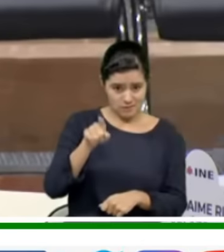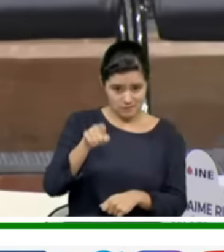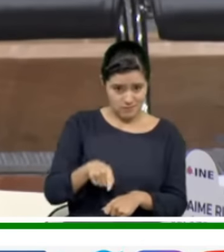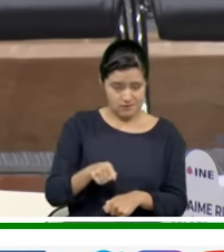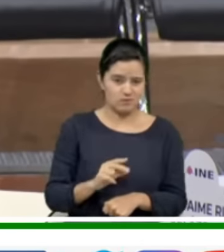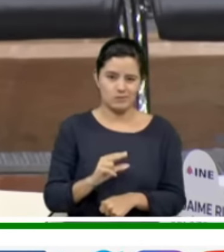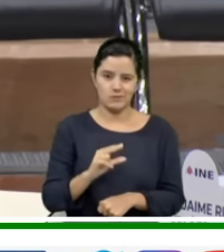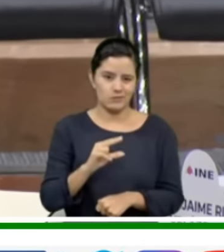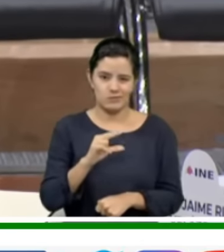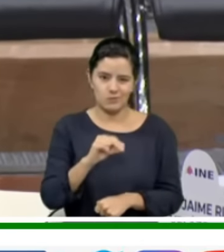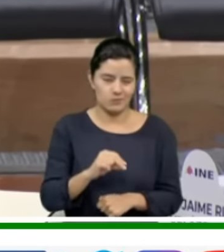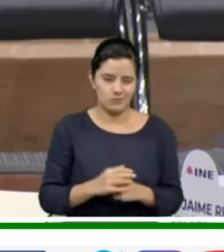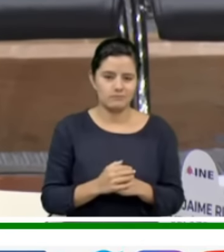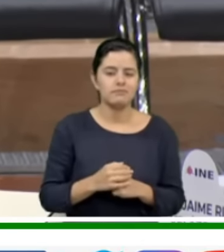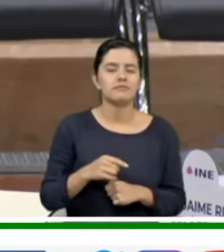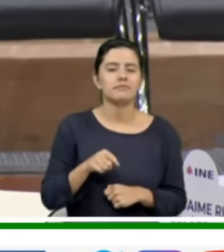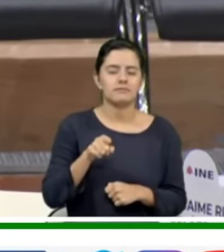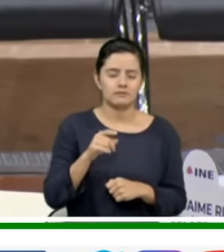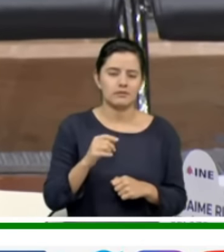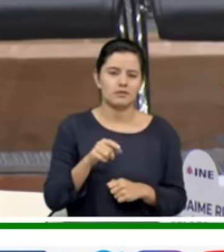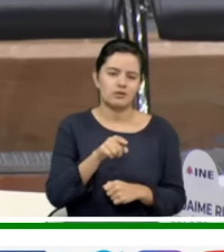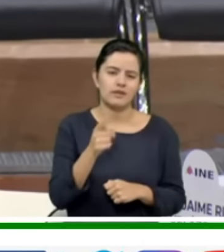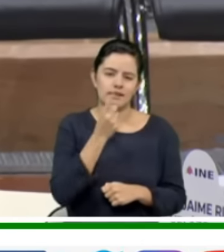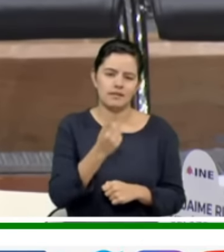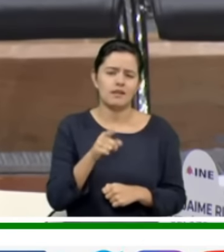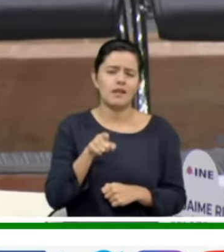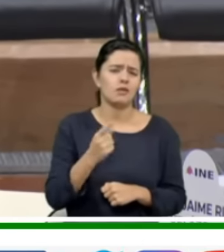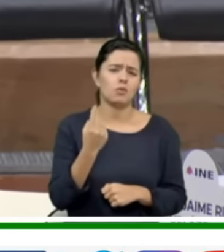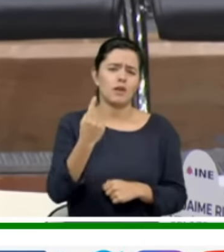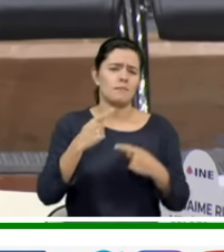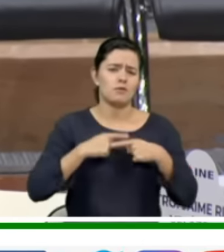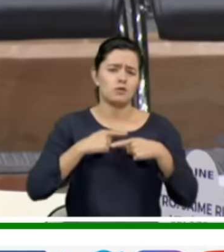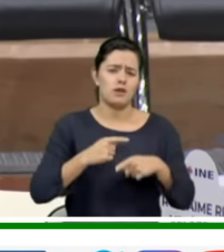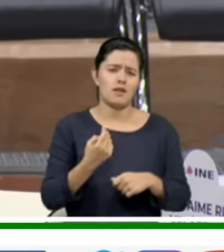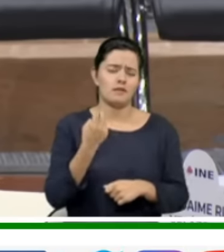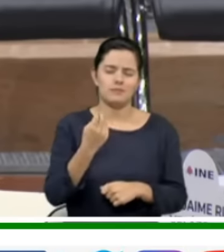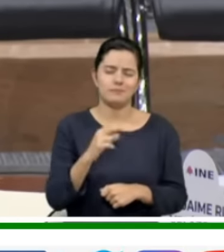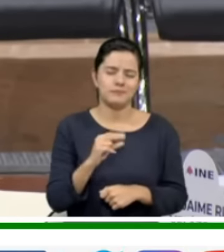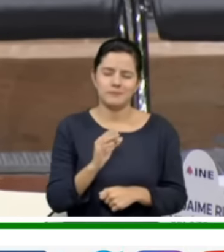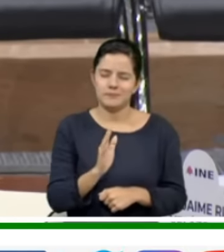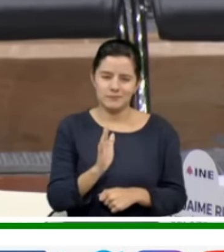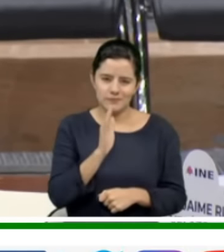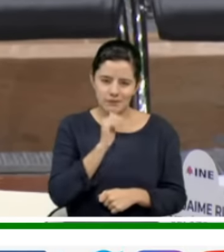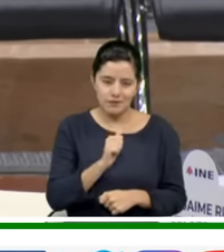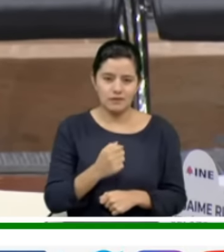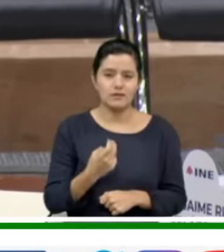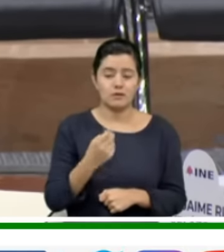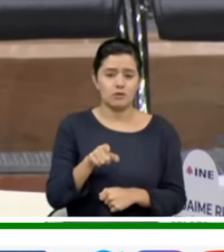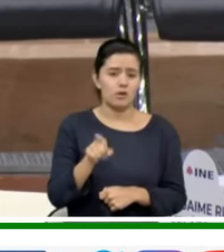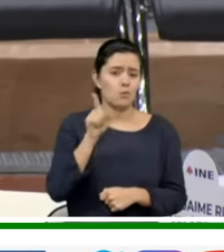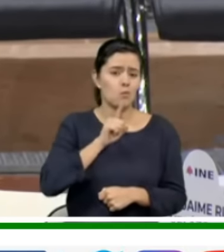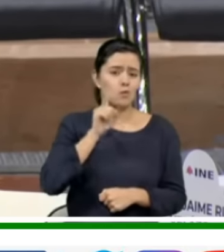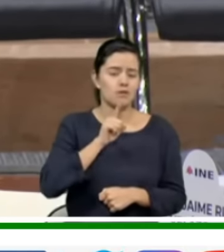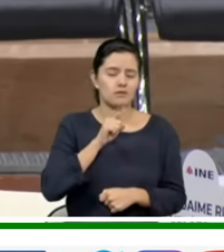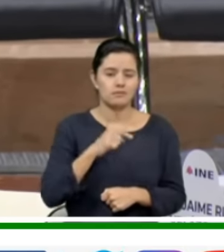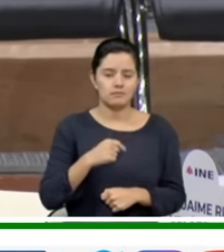sí aludi indecente como usted lo dijo solo por ese hecho no hay manera de que se le pueda llamar a esa señora a la que